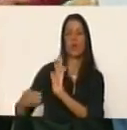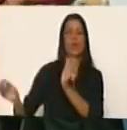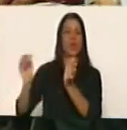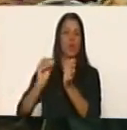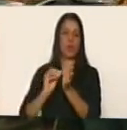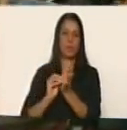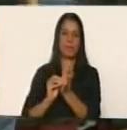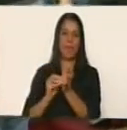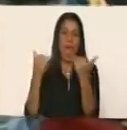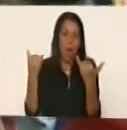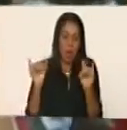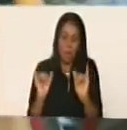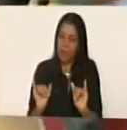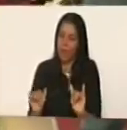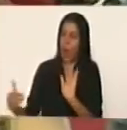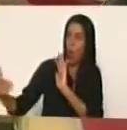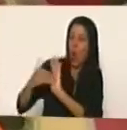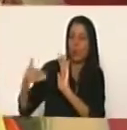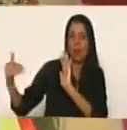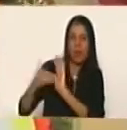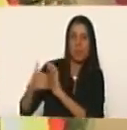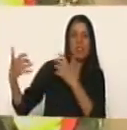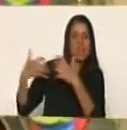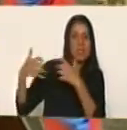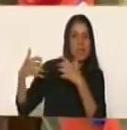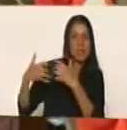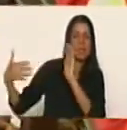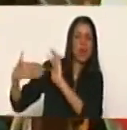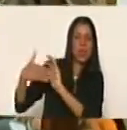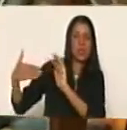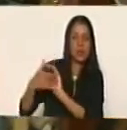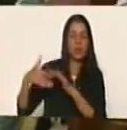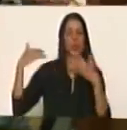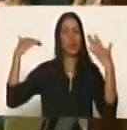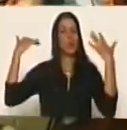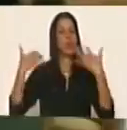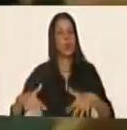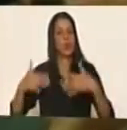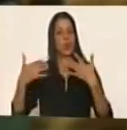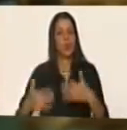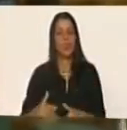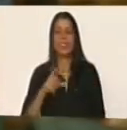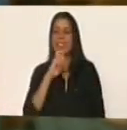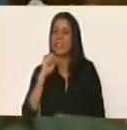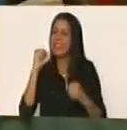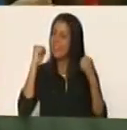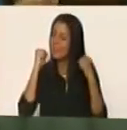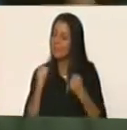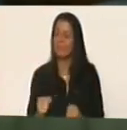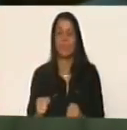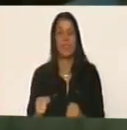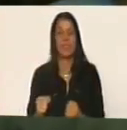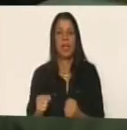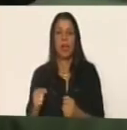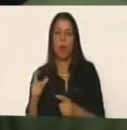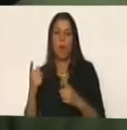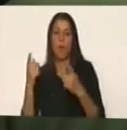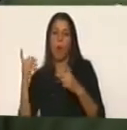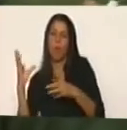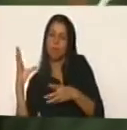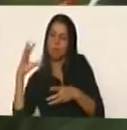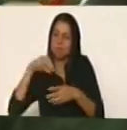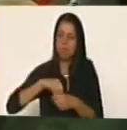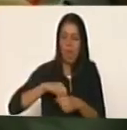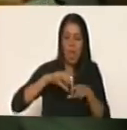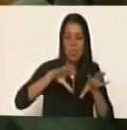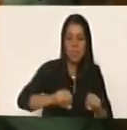en otra fase. Y esta fase es cuerpo a cuerpo, esta fase es territorial. Esta fase nos llegó a la